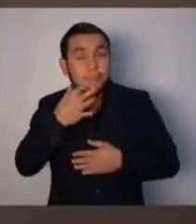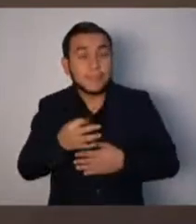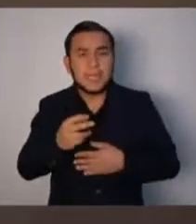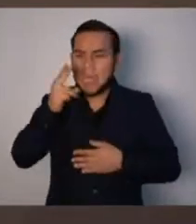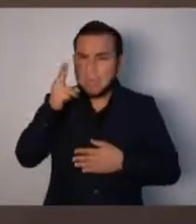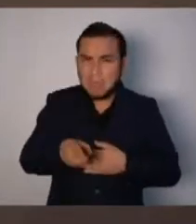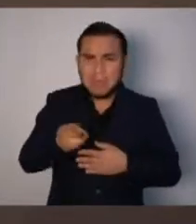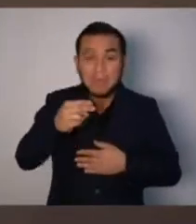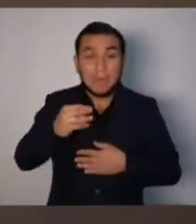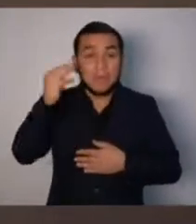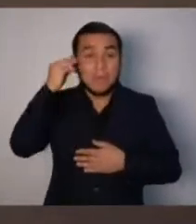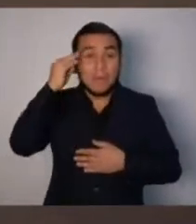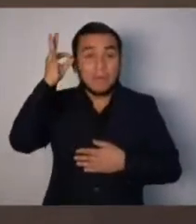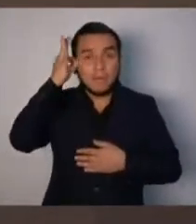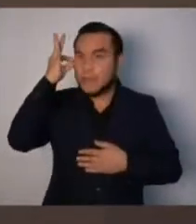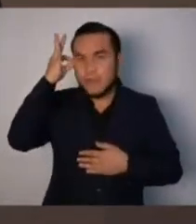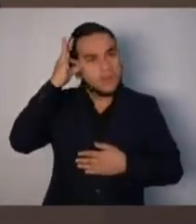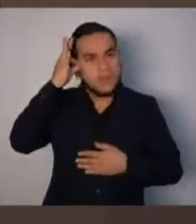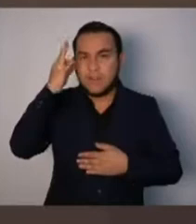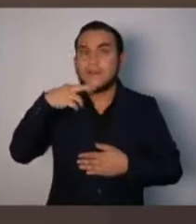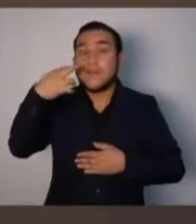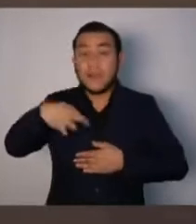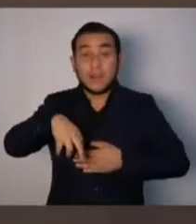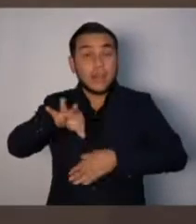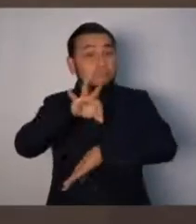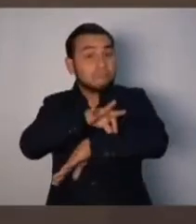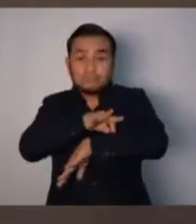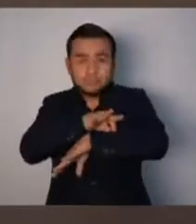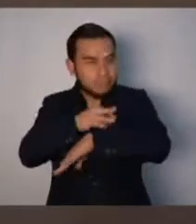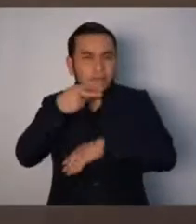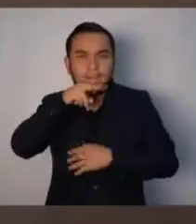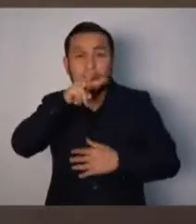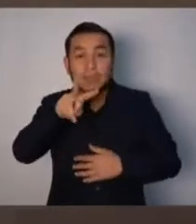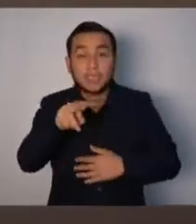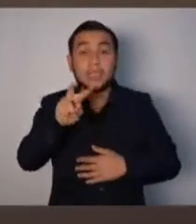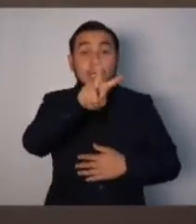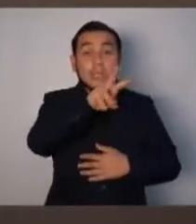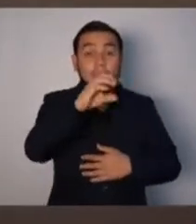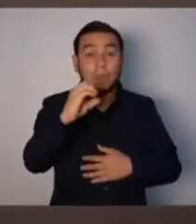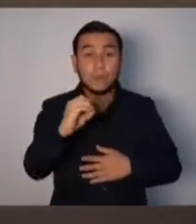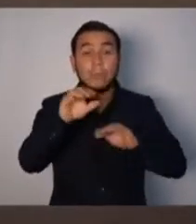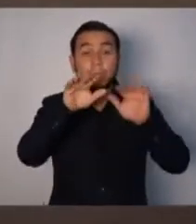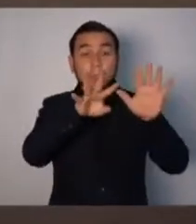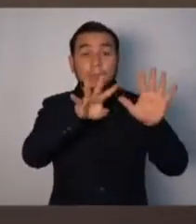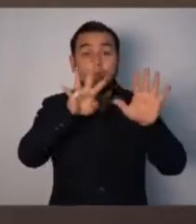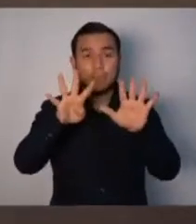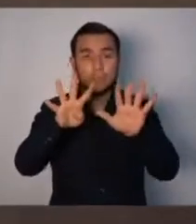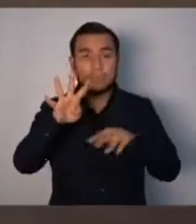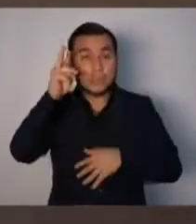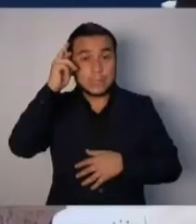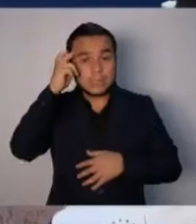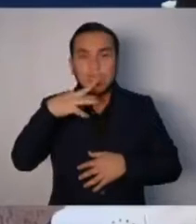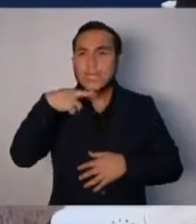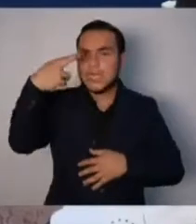dijo es que mauricio funes del fmln pero cuanto cuando en el 2014 va a ganar un comandante de verdad